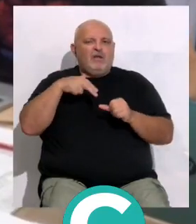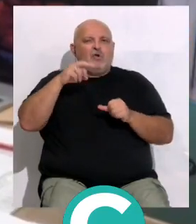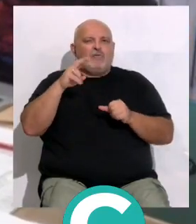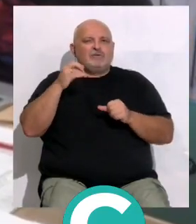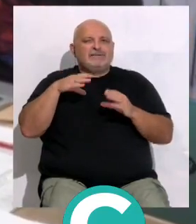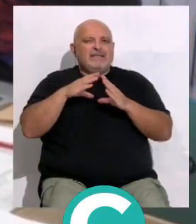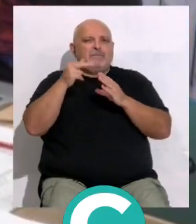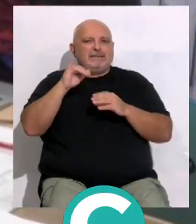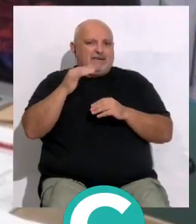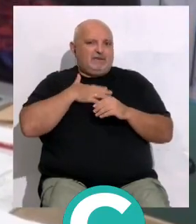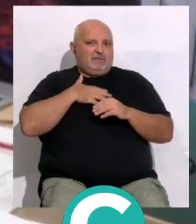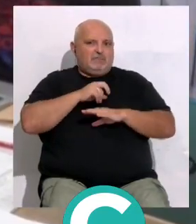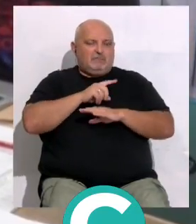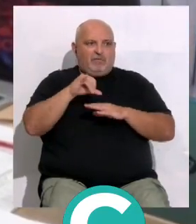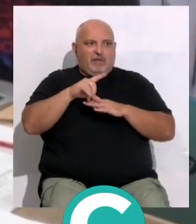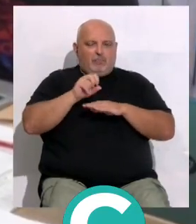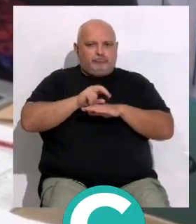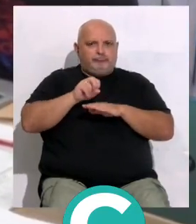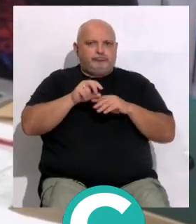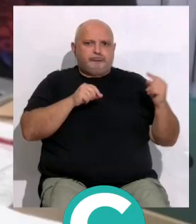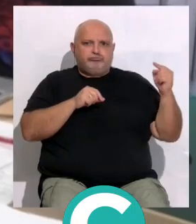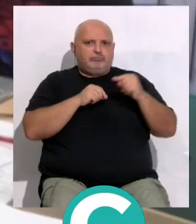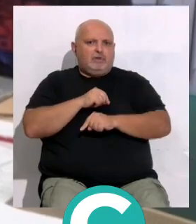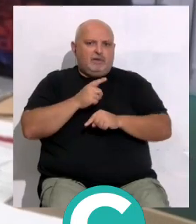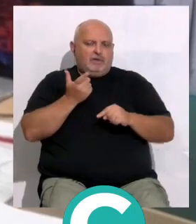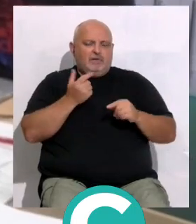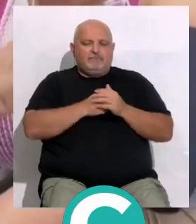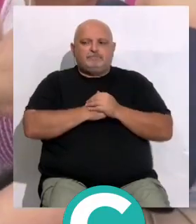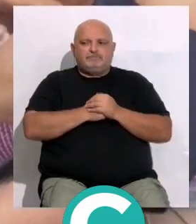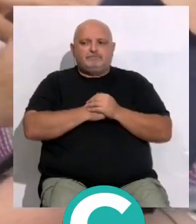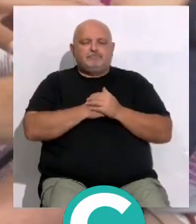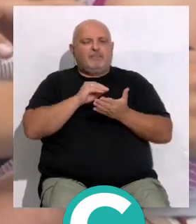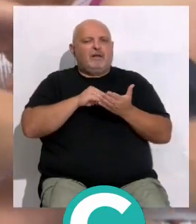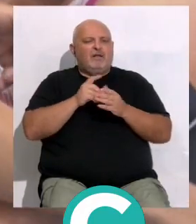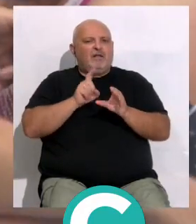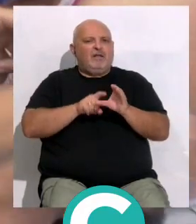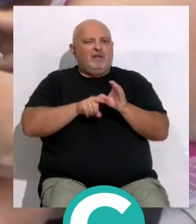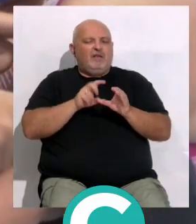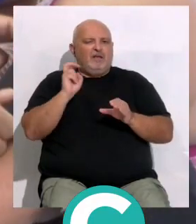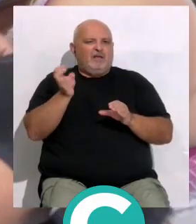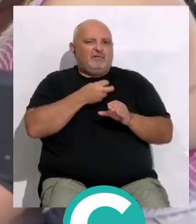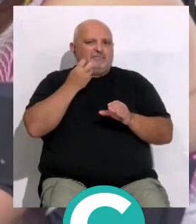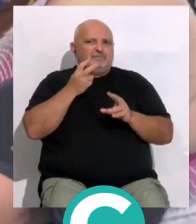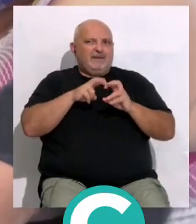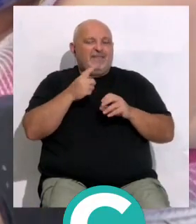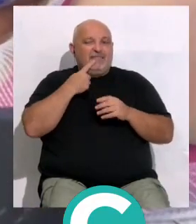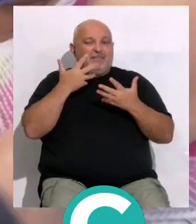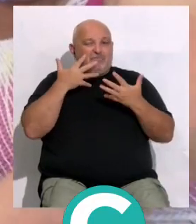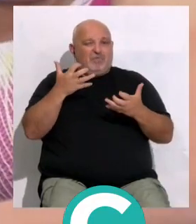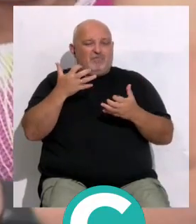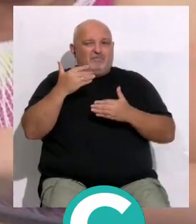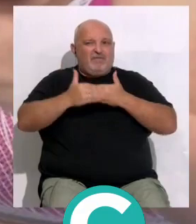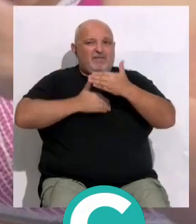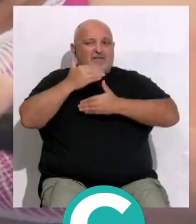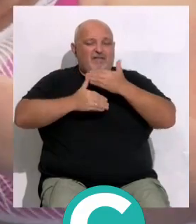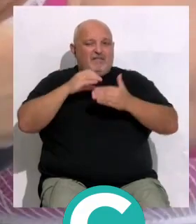Petri, o sea que no estoy cerca, pero merece la pena. Los profesionales implicados en esta investigación destacan que el poder